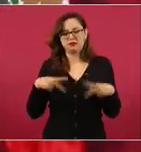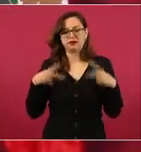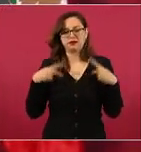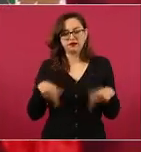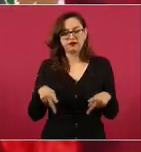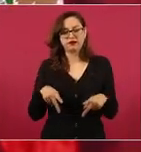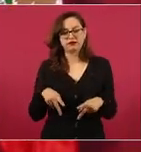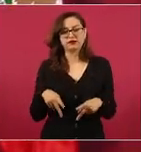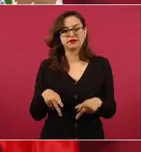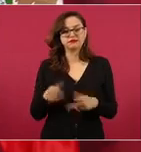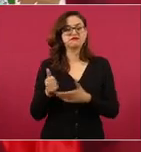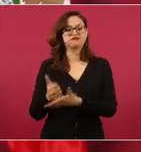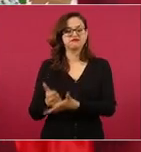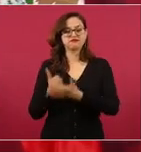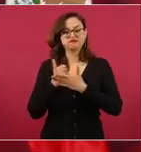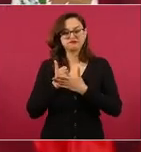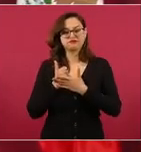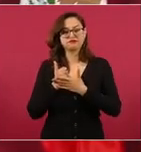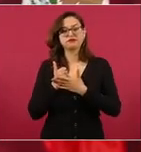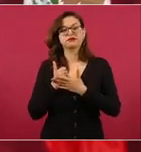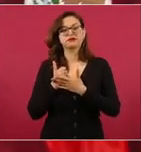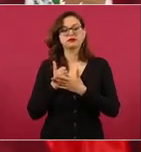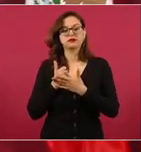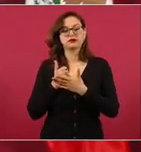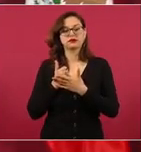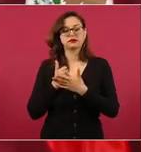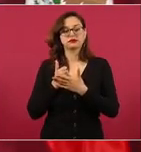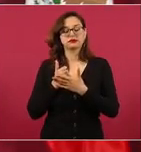de lo que era la policía